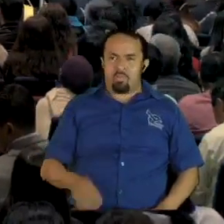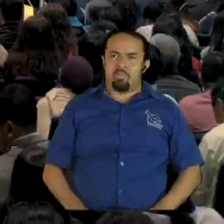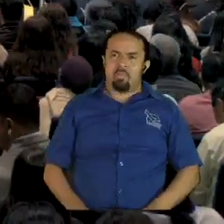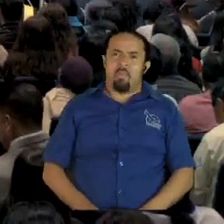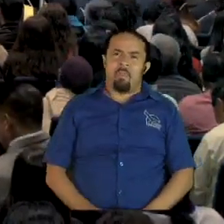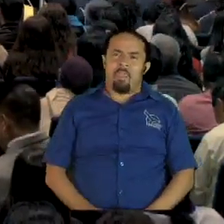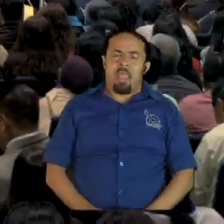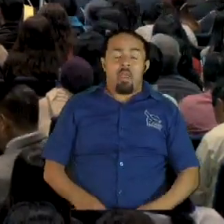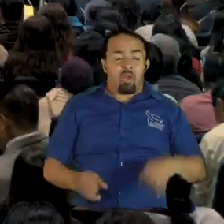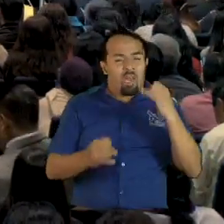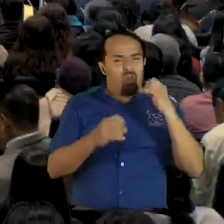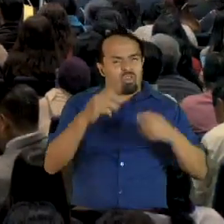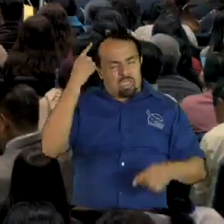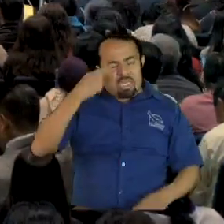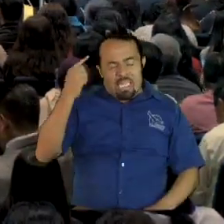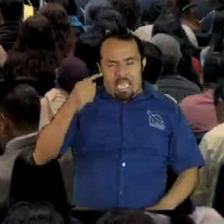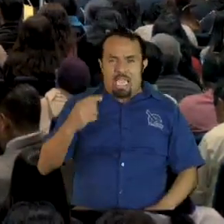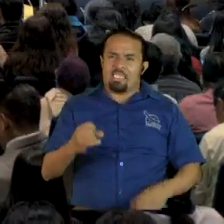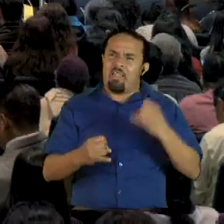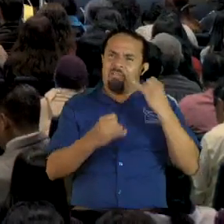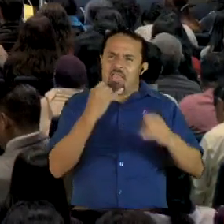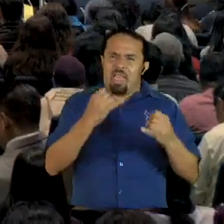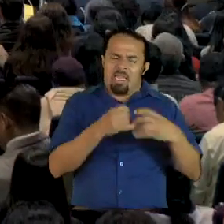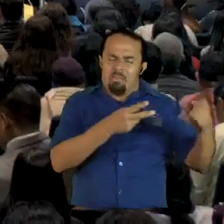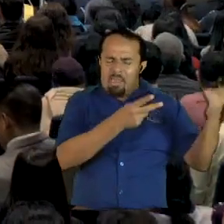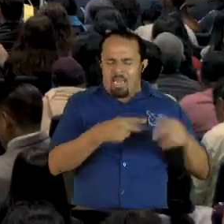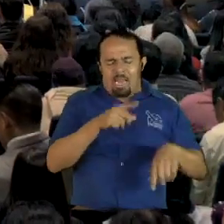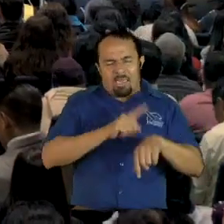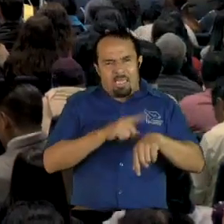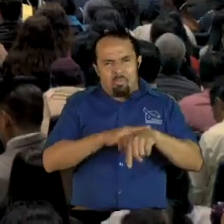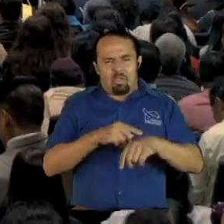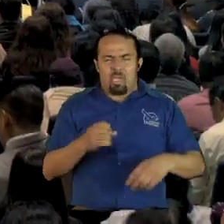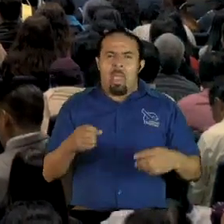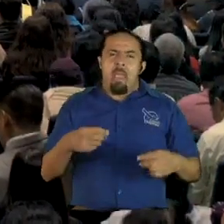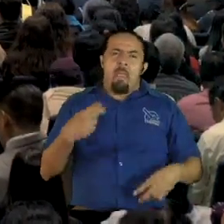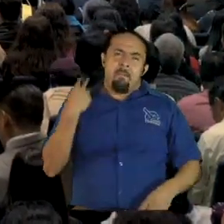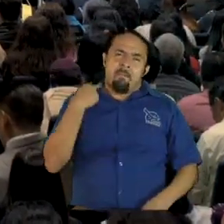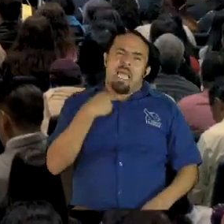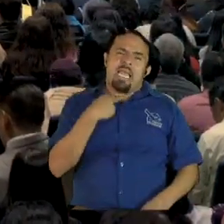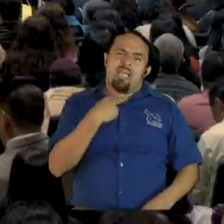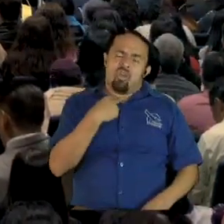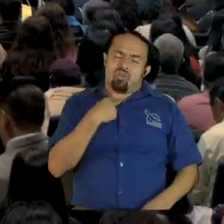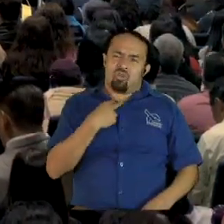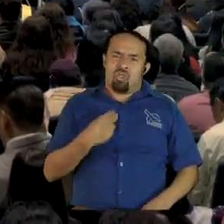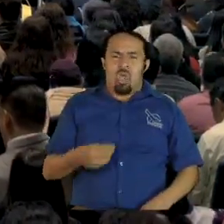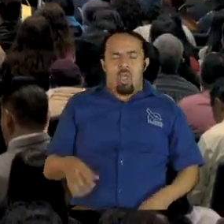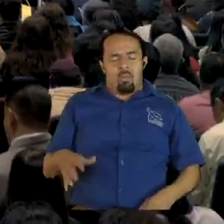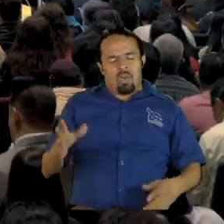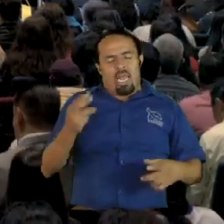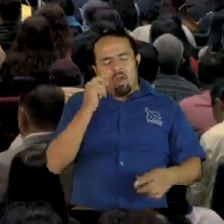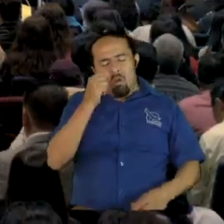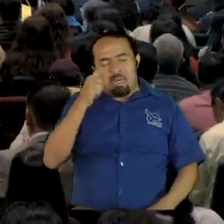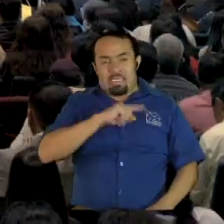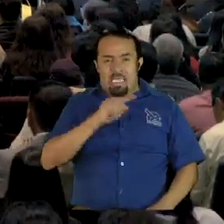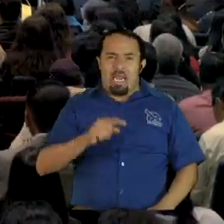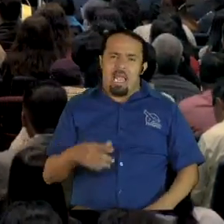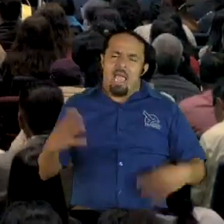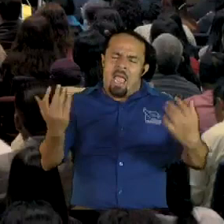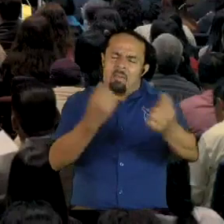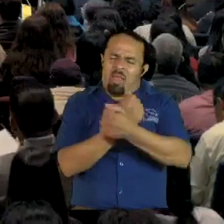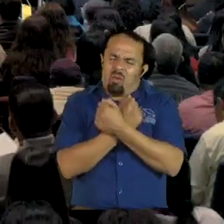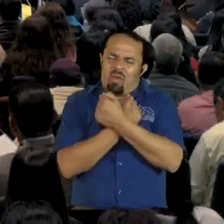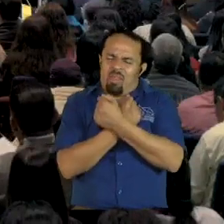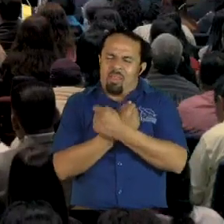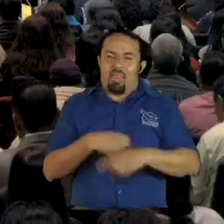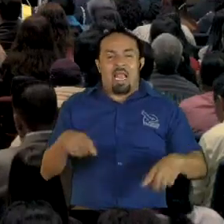Timoteo, porque los días finales vendrán tiempos peligrosos, porque los hombres serán amadores de sí mismos, y termina con amadores de los